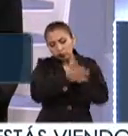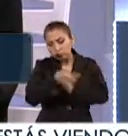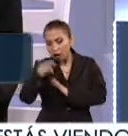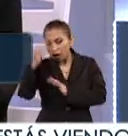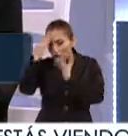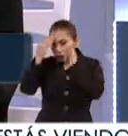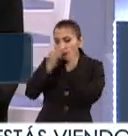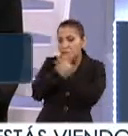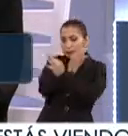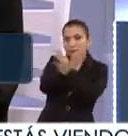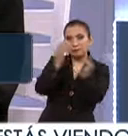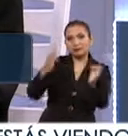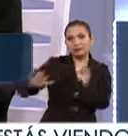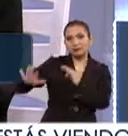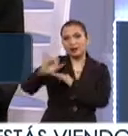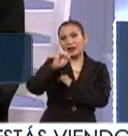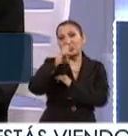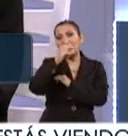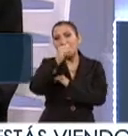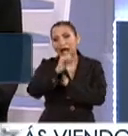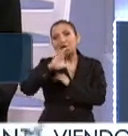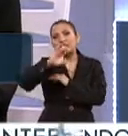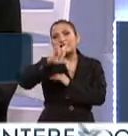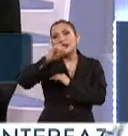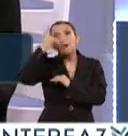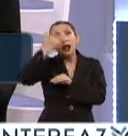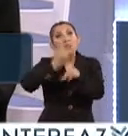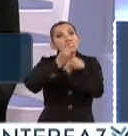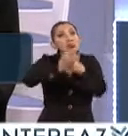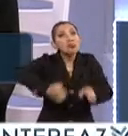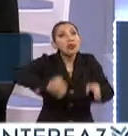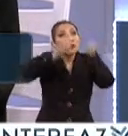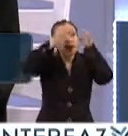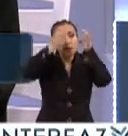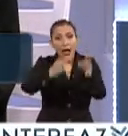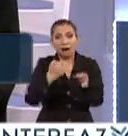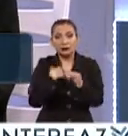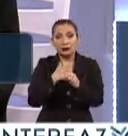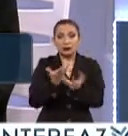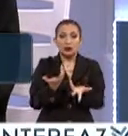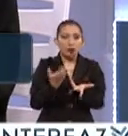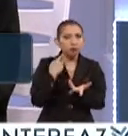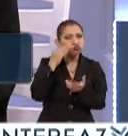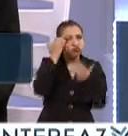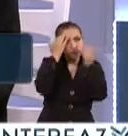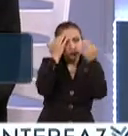en conocimiento para la parte de ingeniería civil y cómo construir mejor y cómo ser más resiliente.